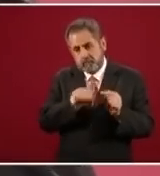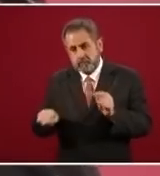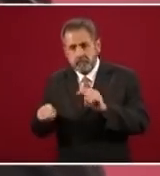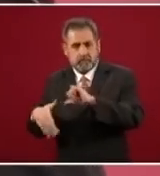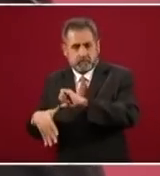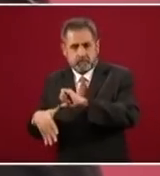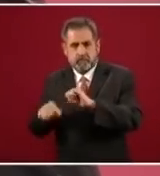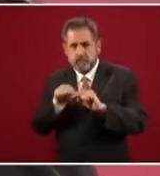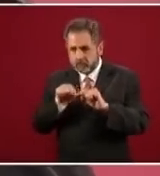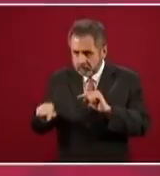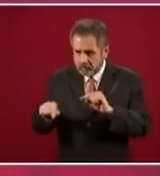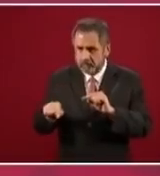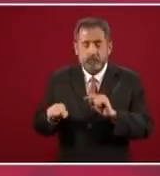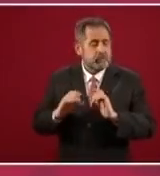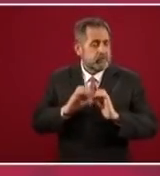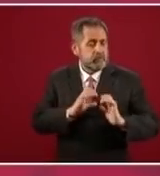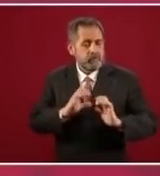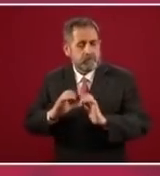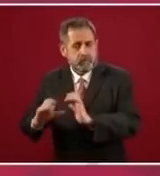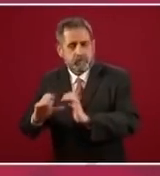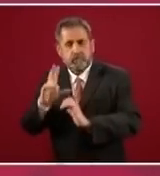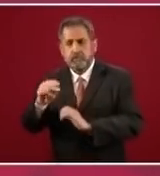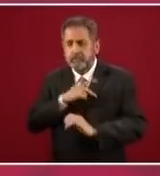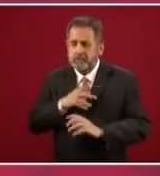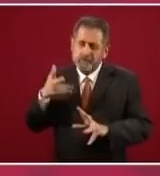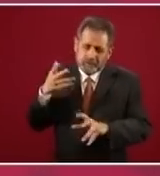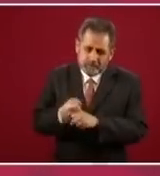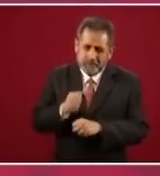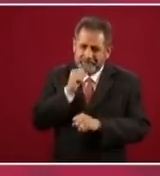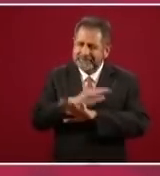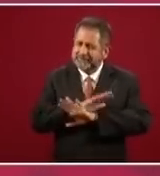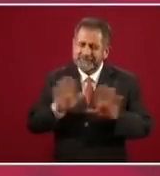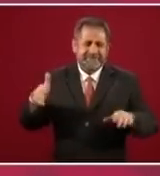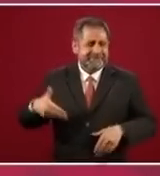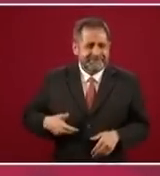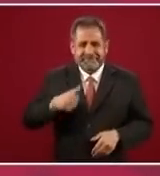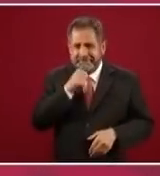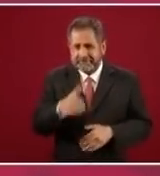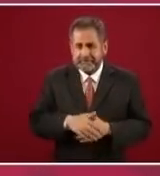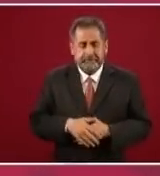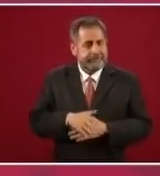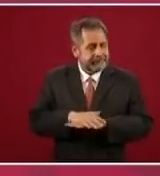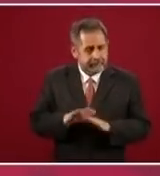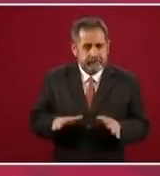Cuiden que no vaya a haber un accidente. Que no falten